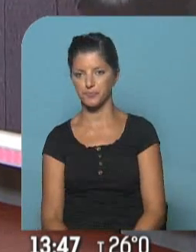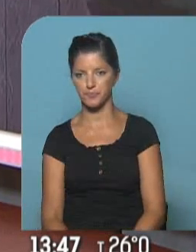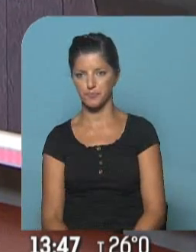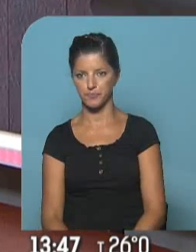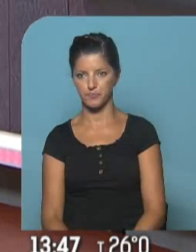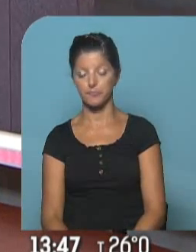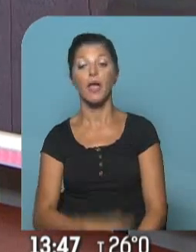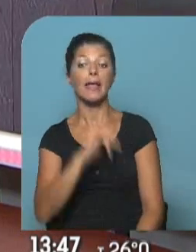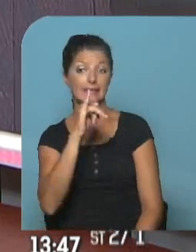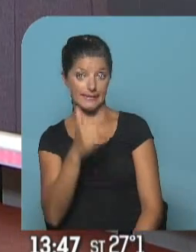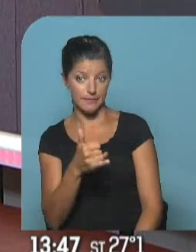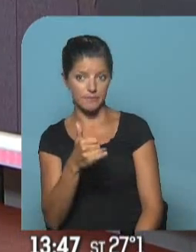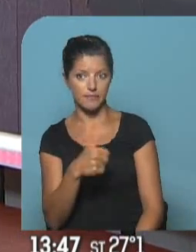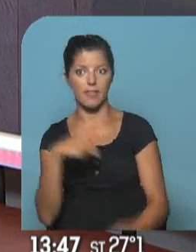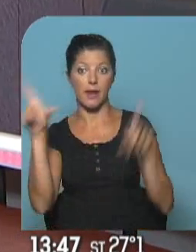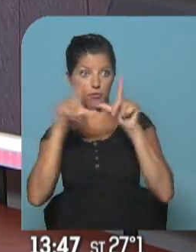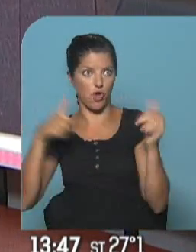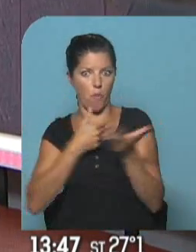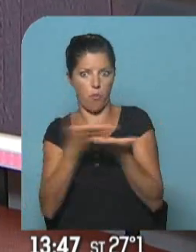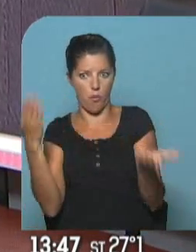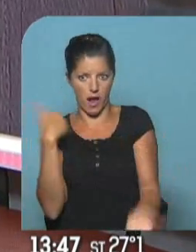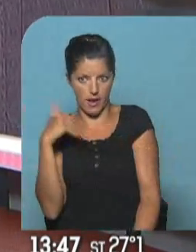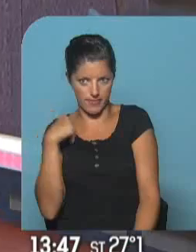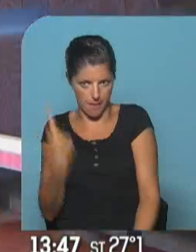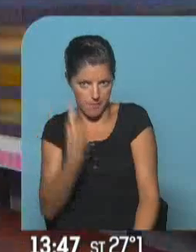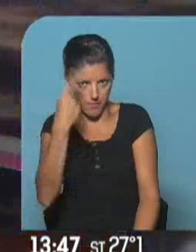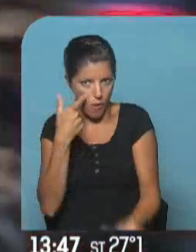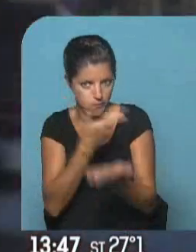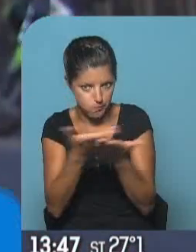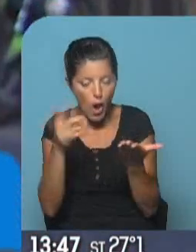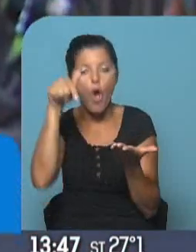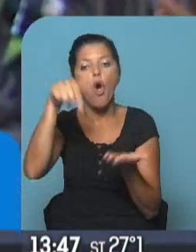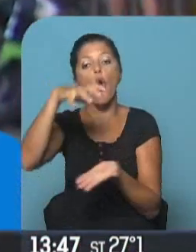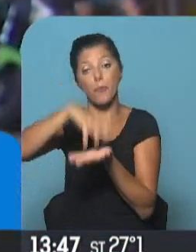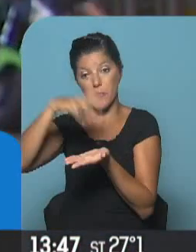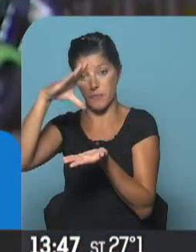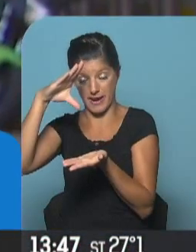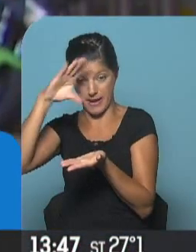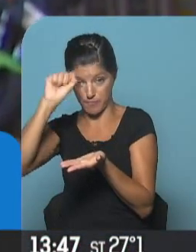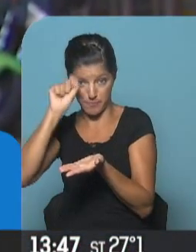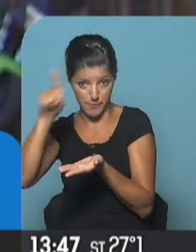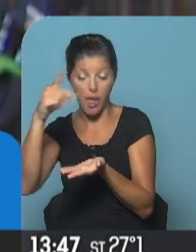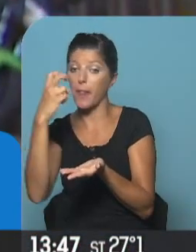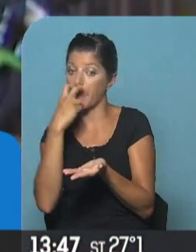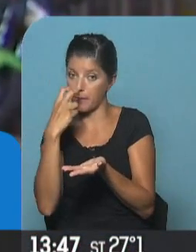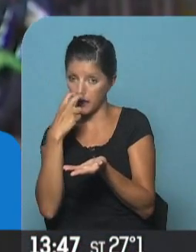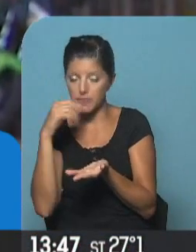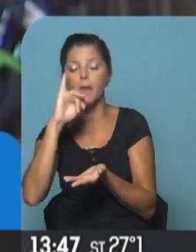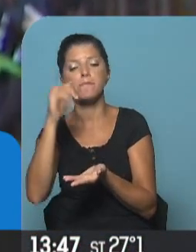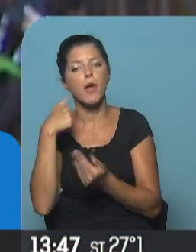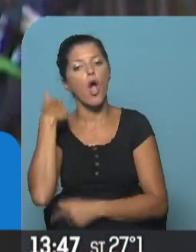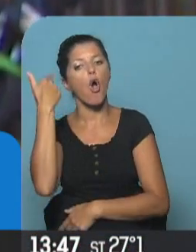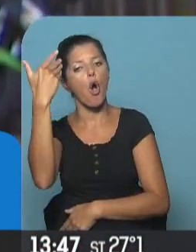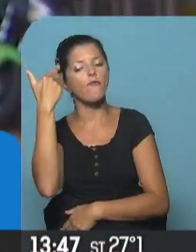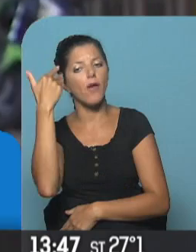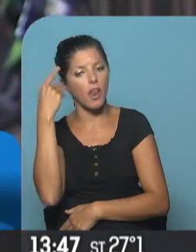Así es, bueno, fue un adelanto de la televisión pública argentina Noticias. Hoy la Cancillería de Bolivia, recordamos, ofreció una conferencia de